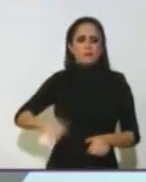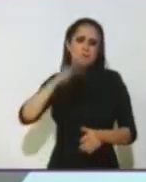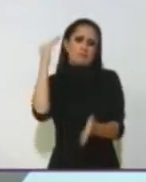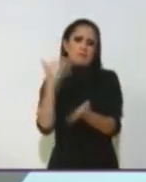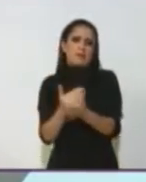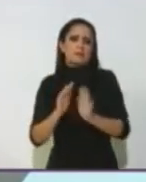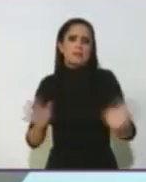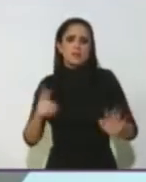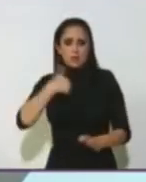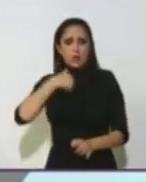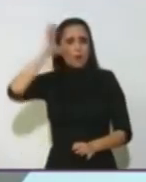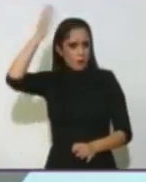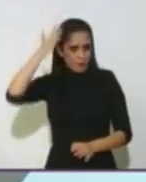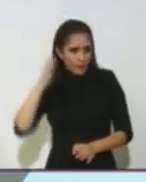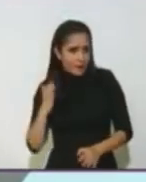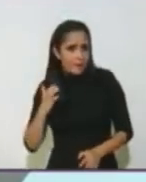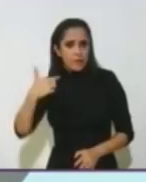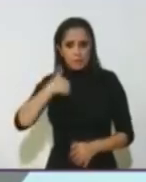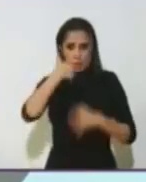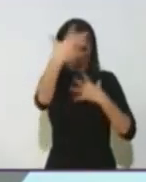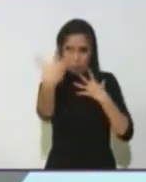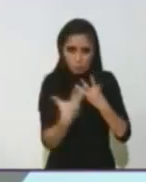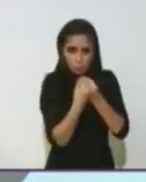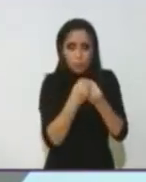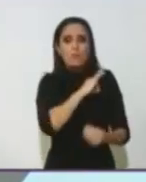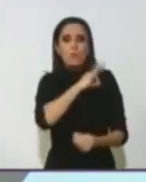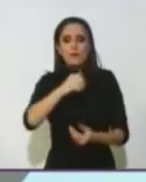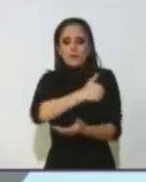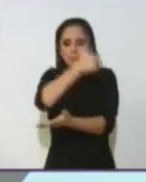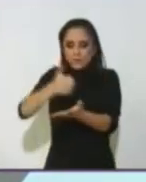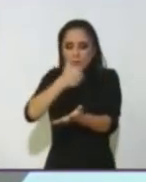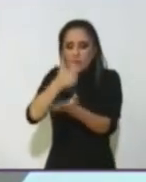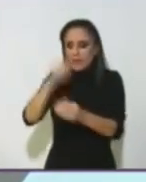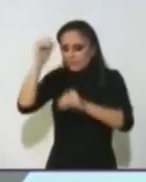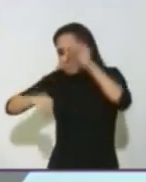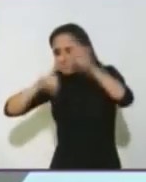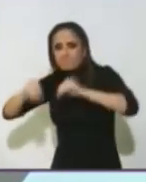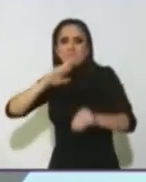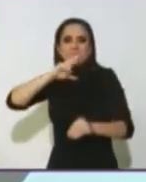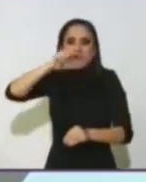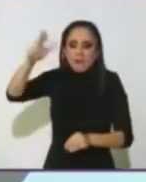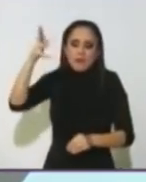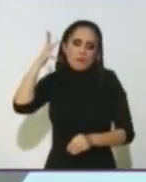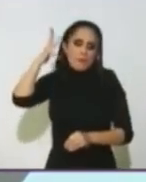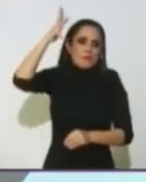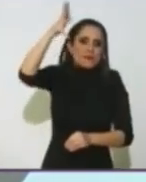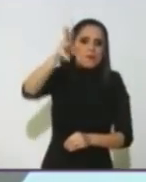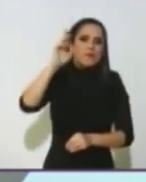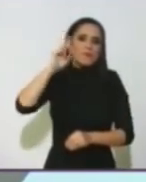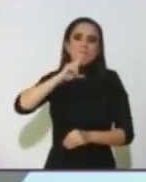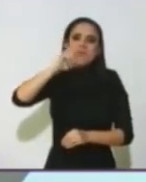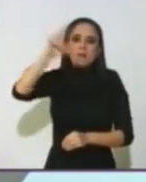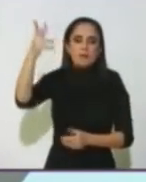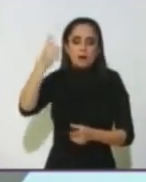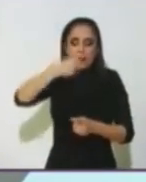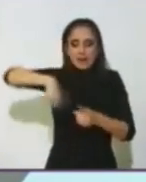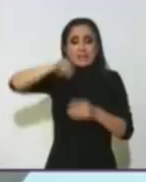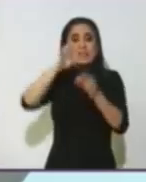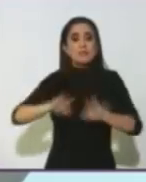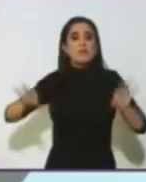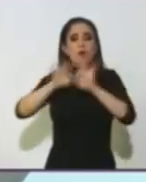sheinbaum y juntos vamos a construir una ciudad con innovación y con esperanza la esencia de una ciudad innovadora